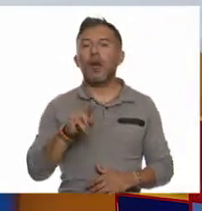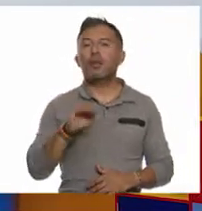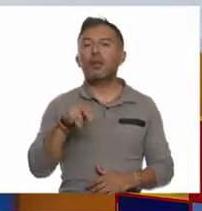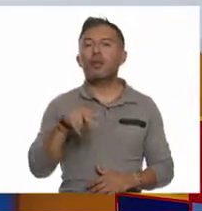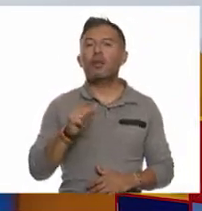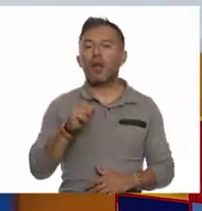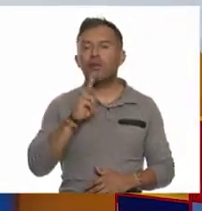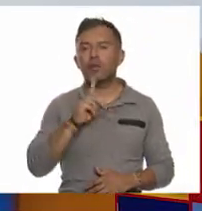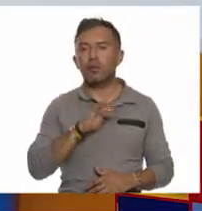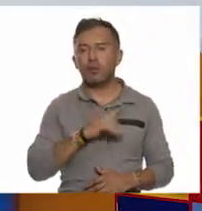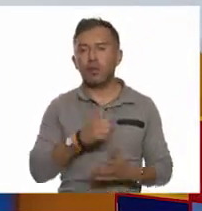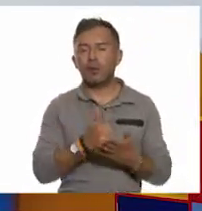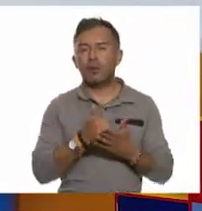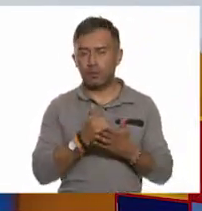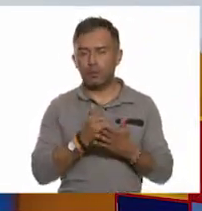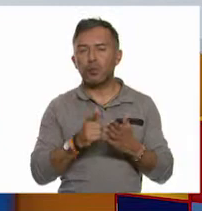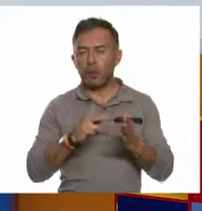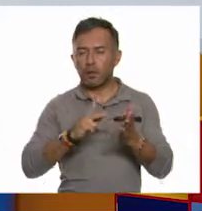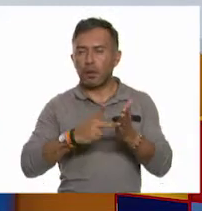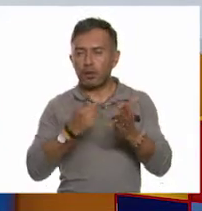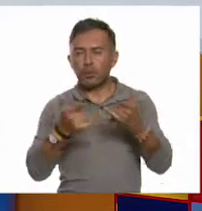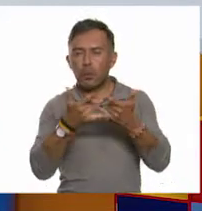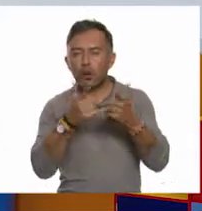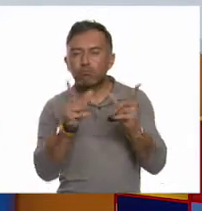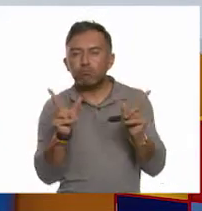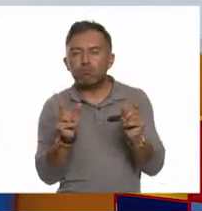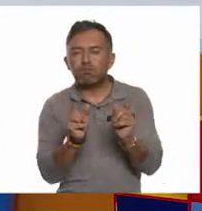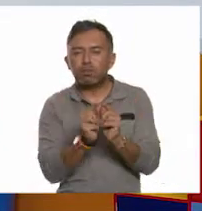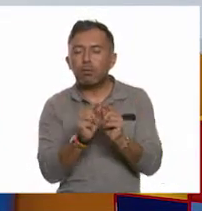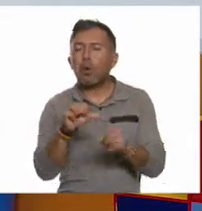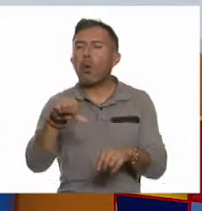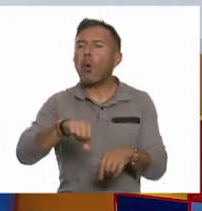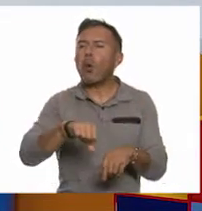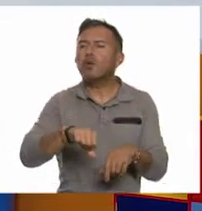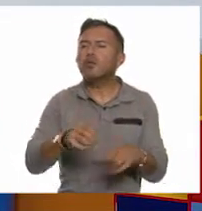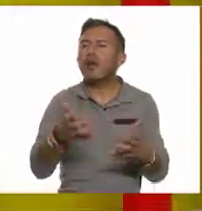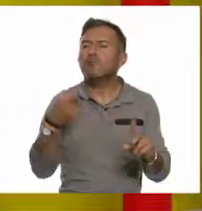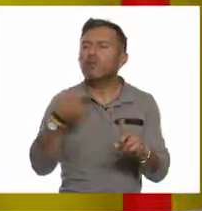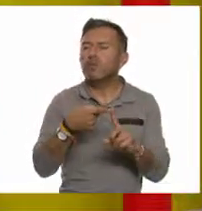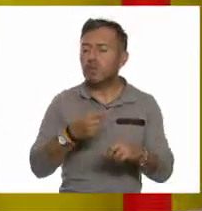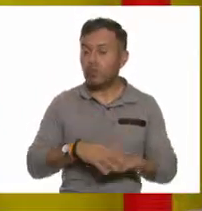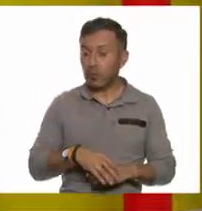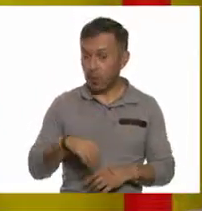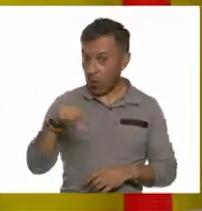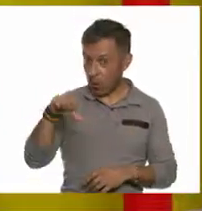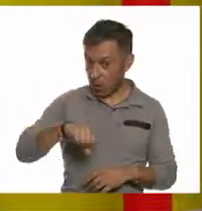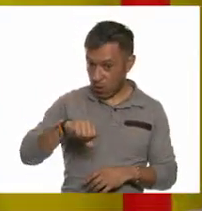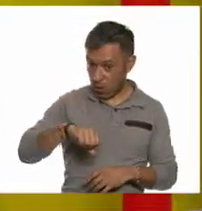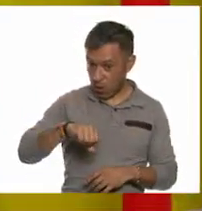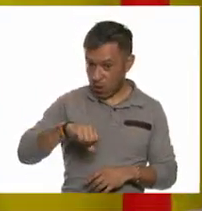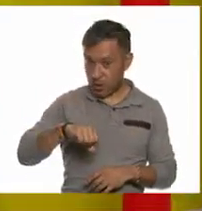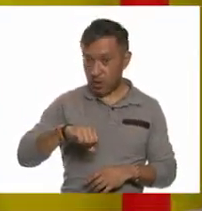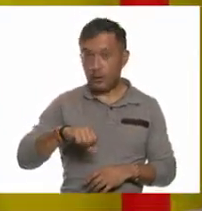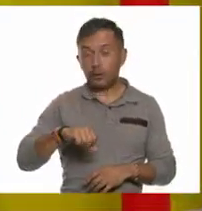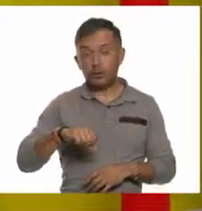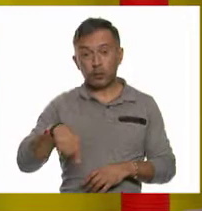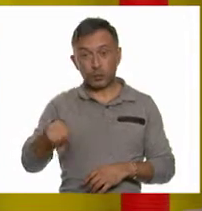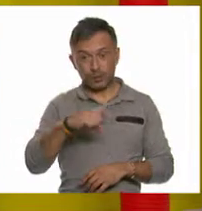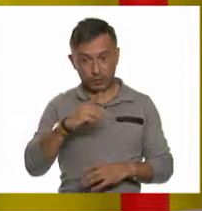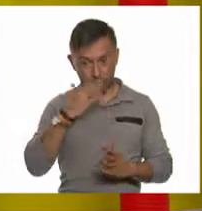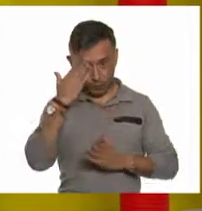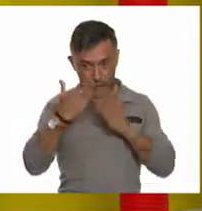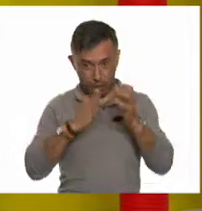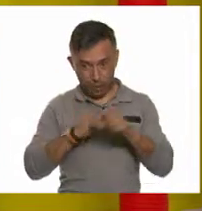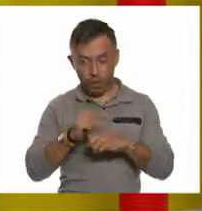a hacer una recapitulación Ajá. de lo que hicimos el día de hoy. Ay, el Por día de favor. hoy repasamos los